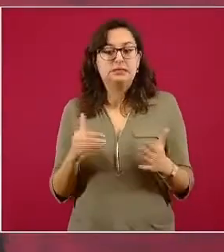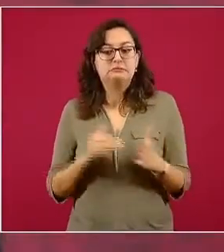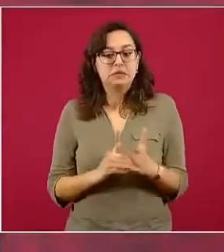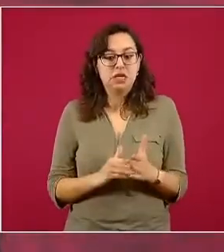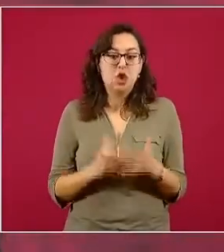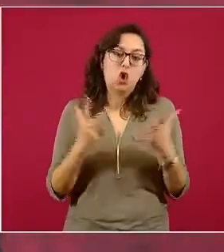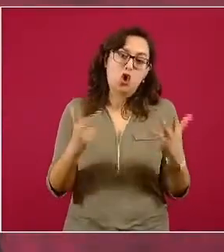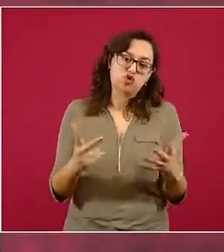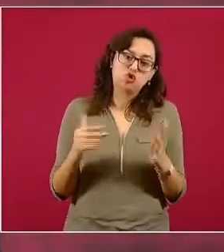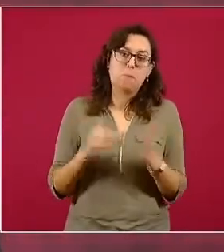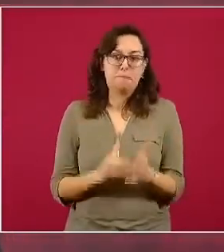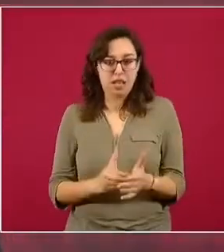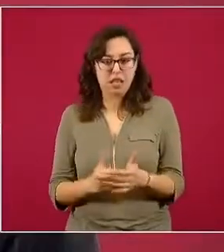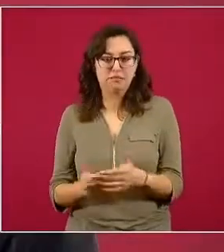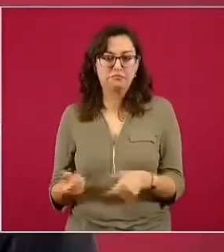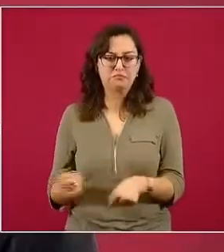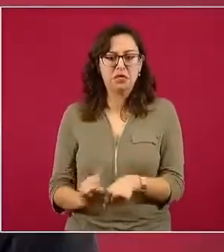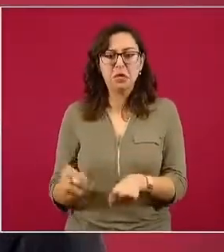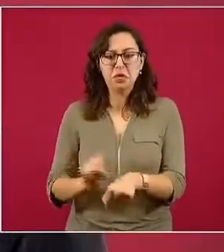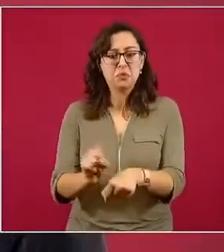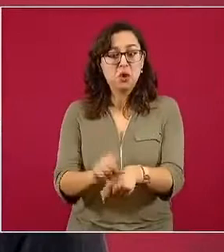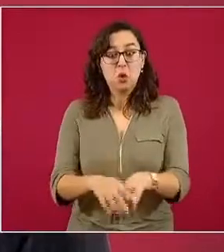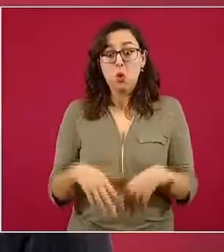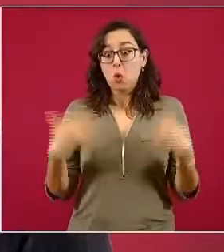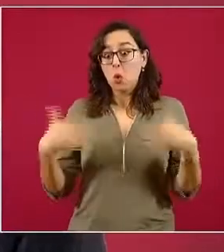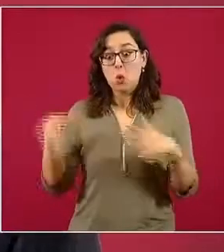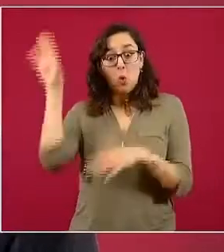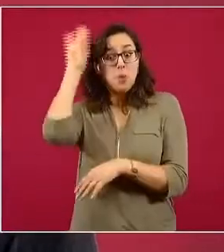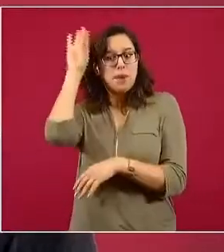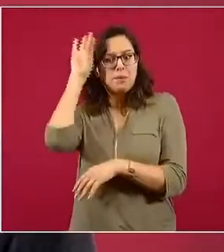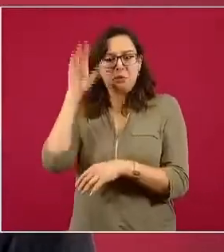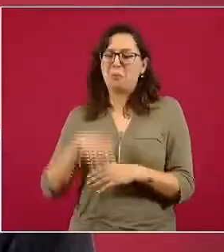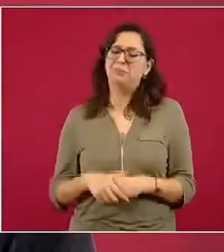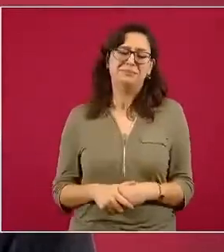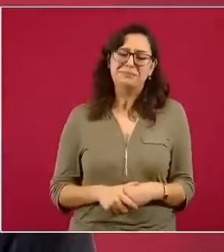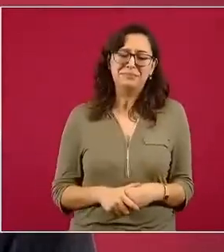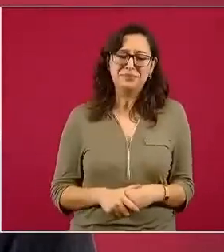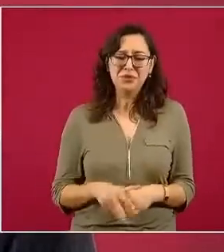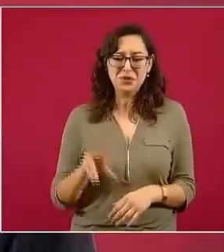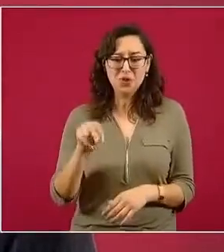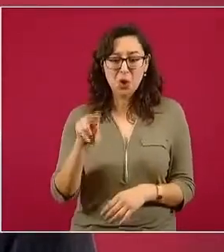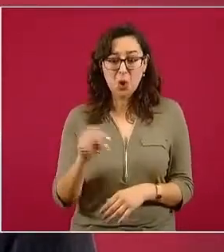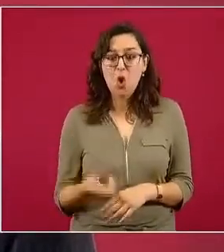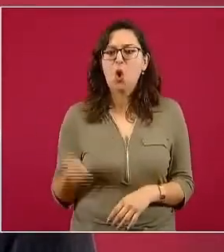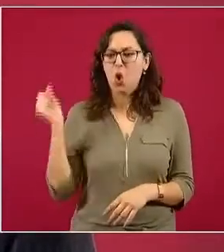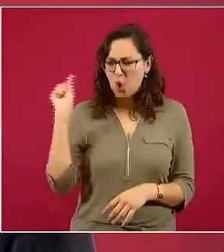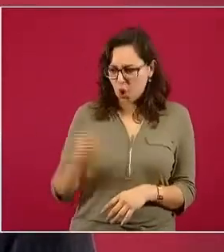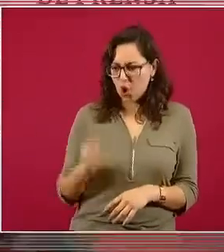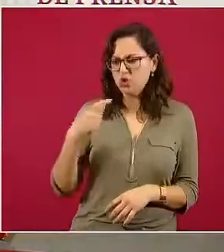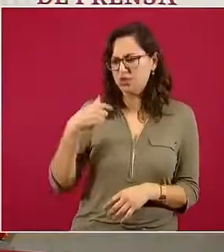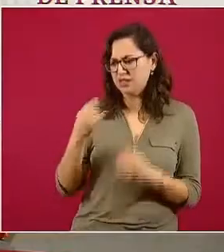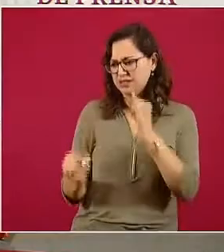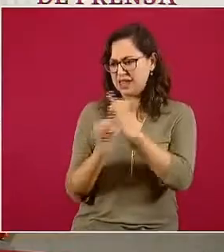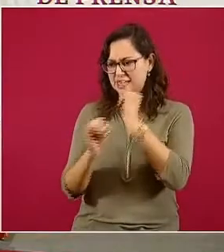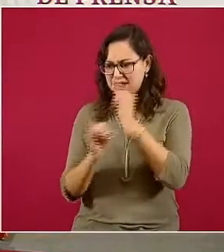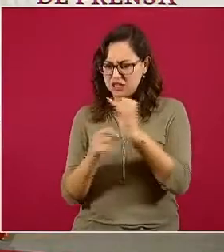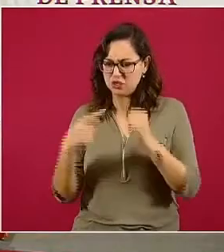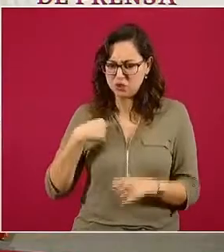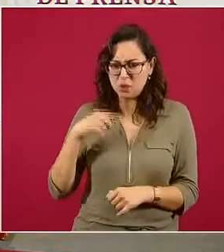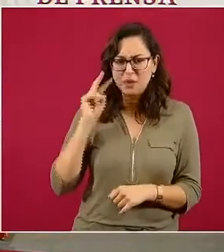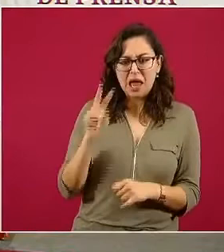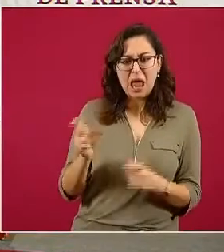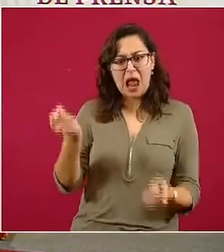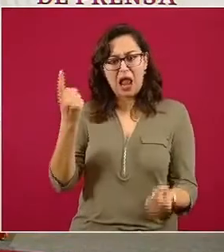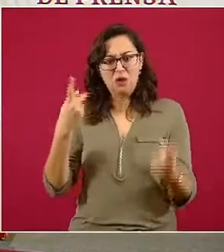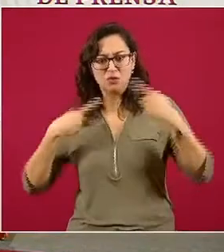8,000 dosis de vacuna, lo cual no es excepcional. Hoy estuve viendo algunos comentarios en redes sociales que algunas personas ya empezaban a